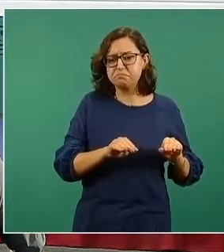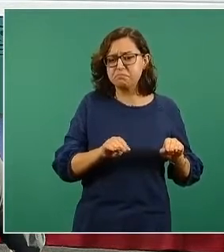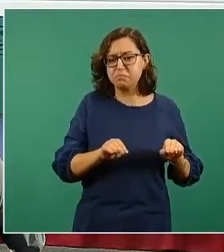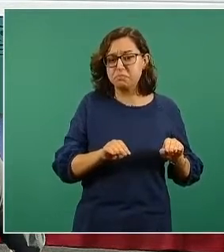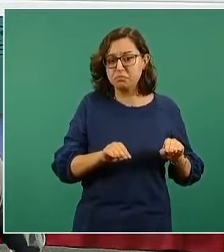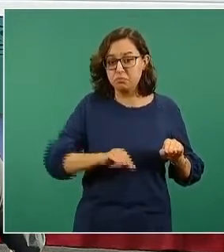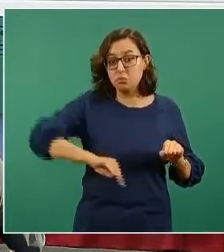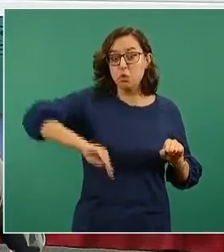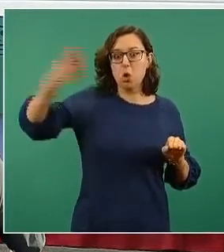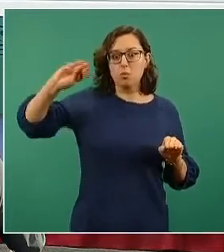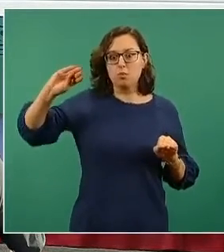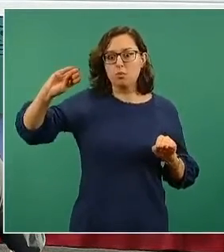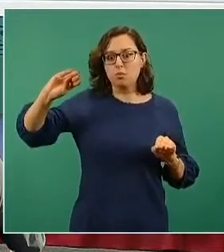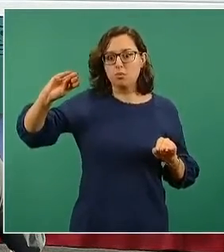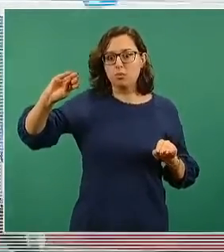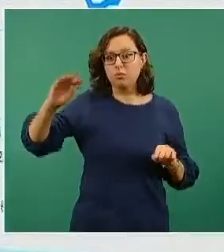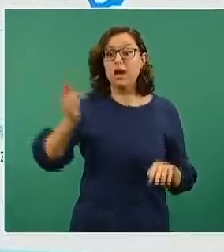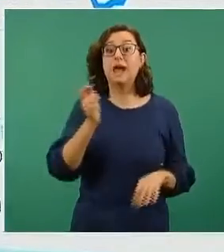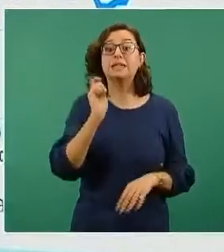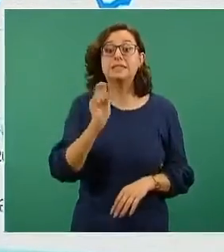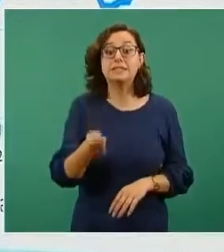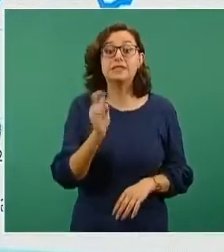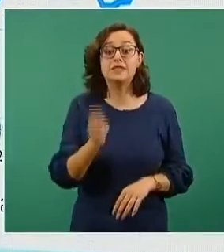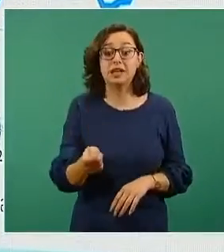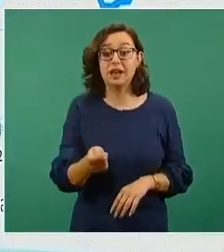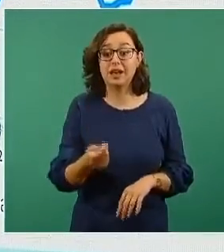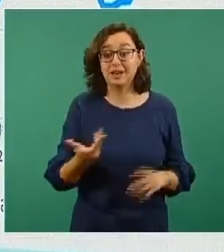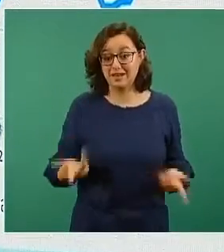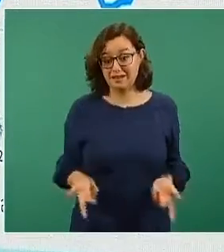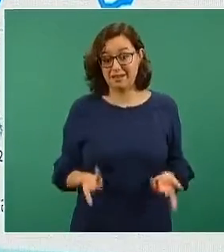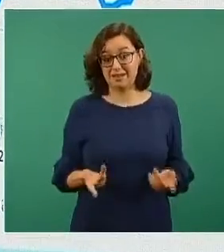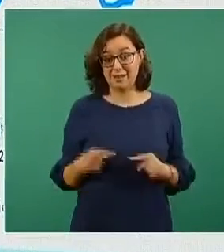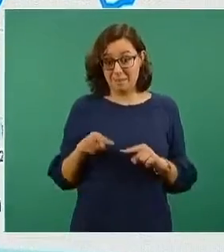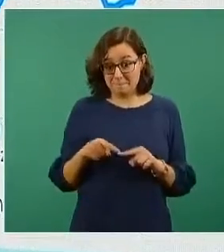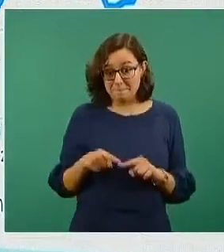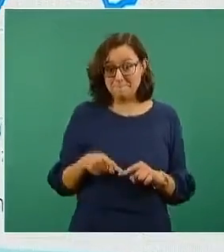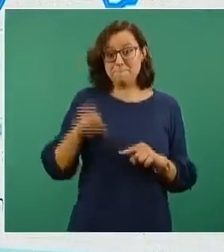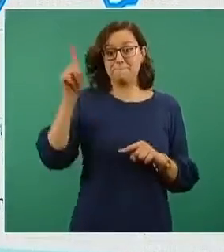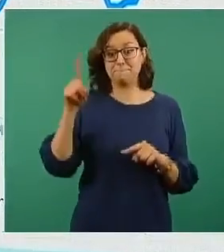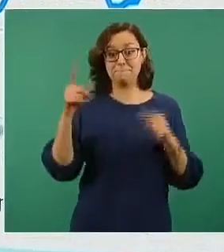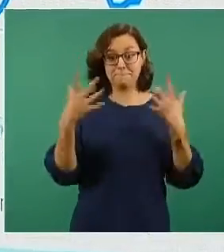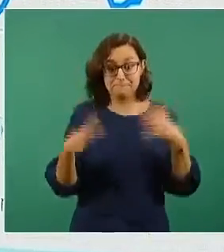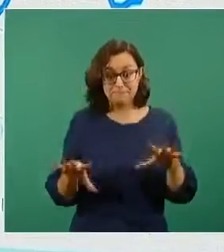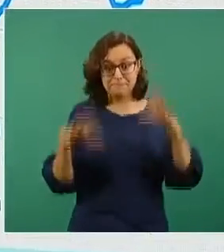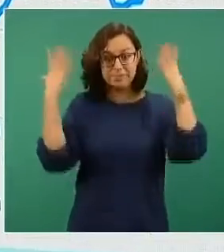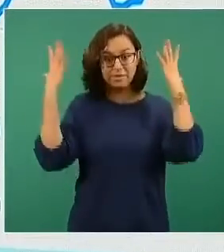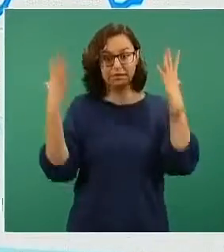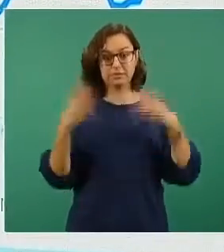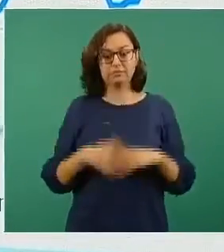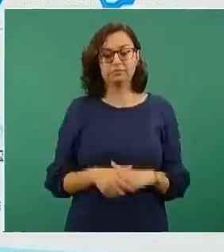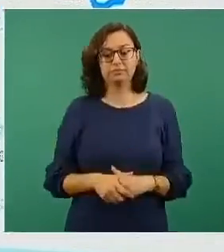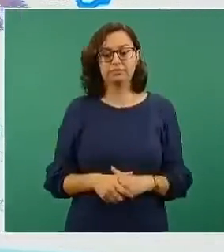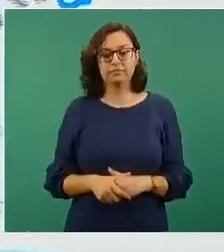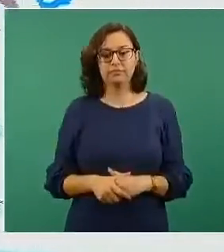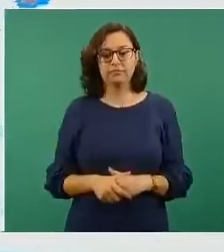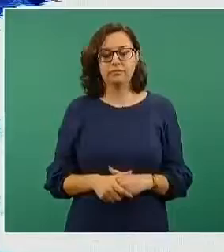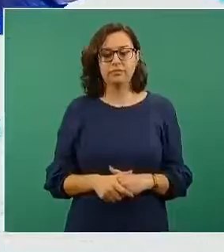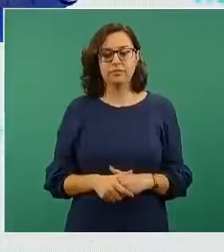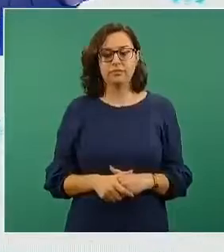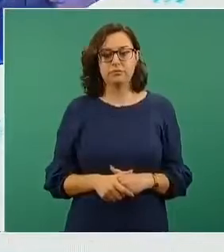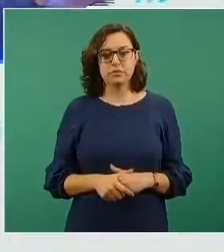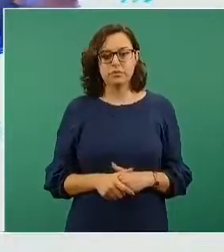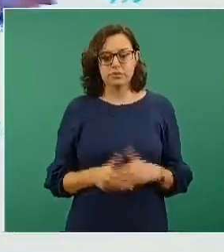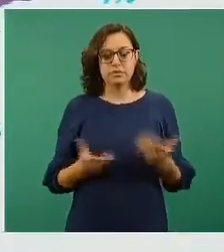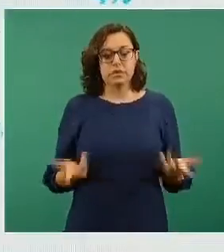y aquí se disparó la epidemia, ¿no? Ahora, pregunta Alejandro Alemán,